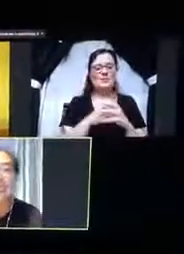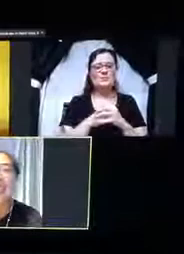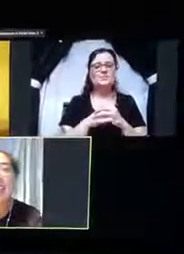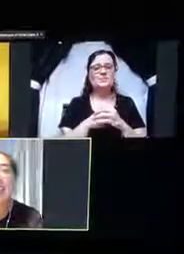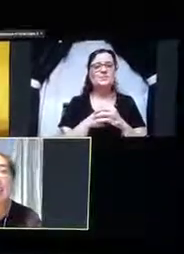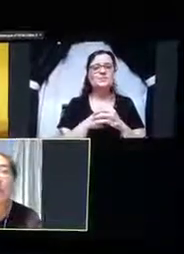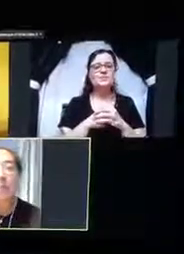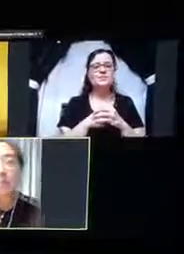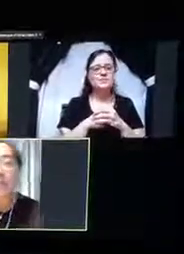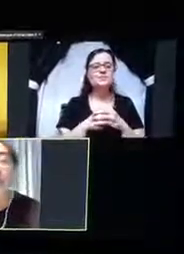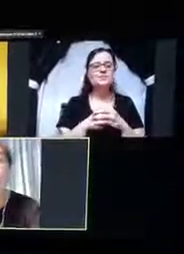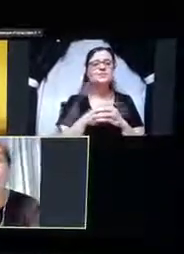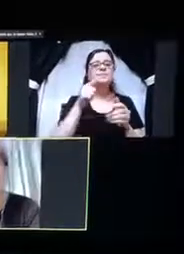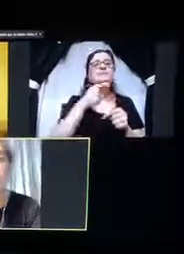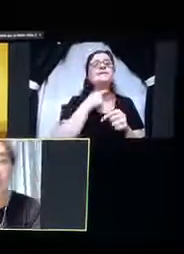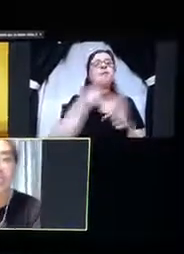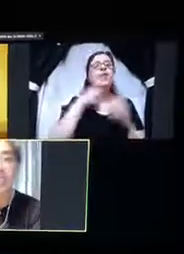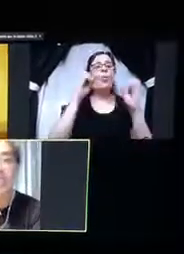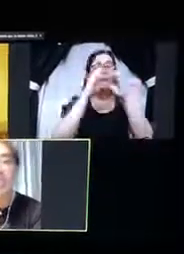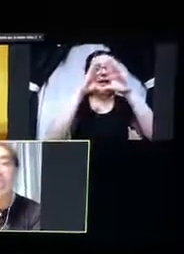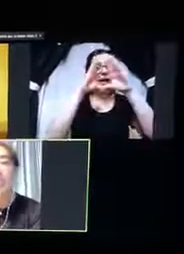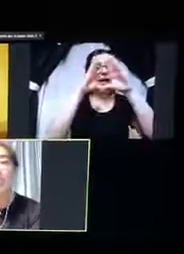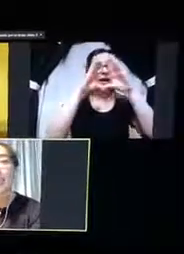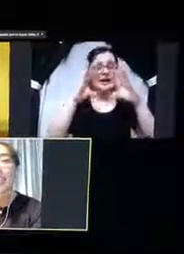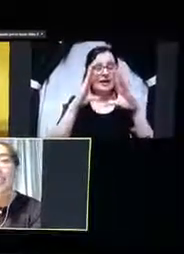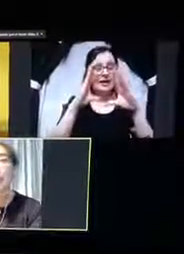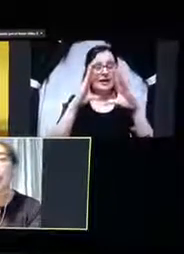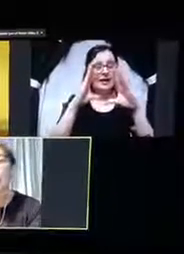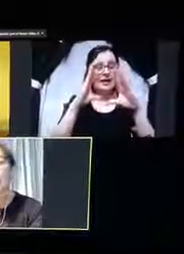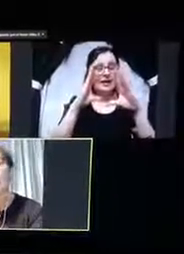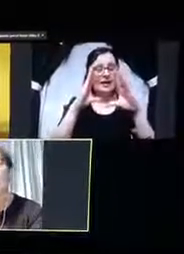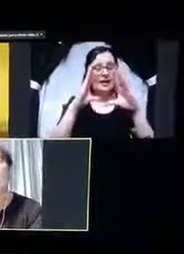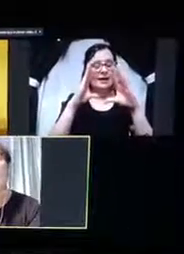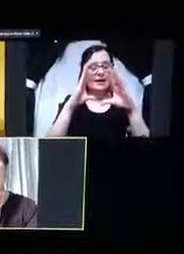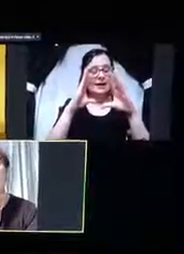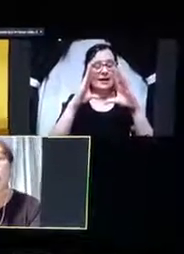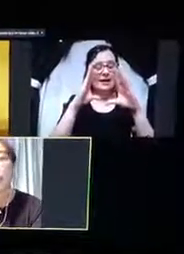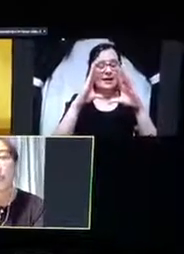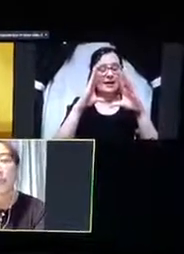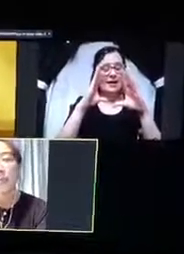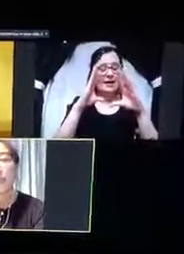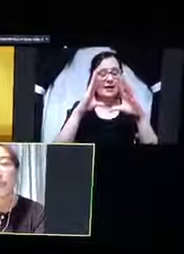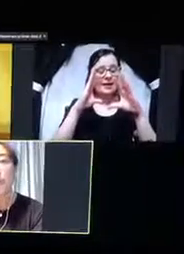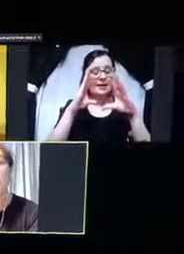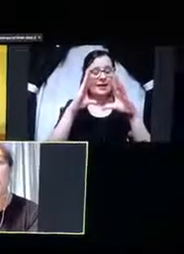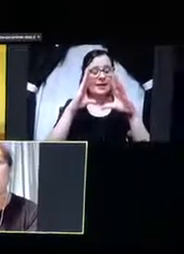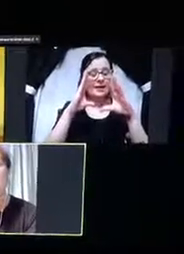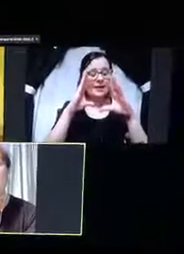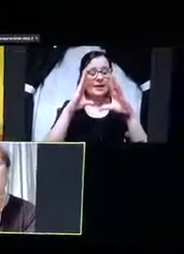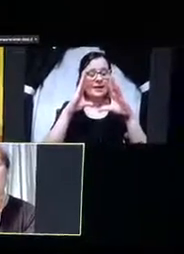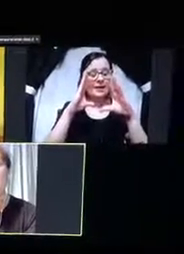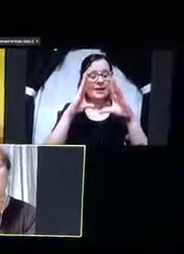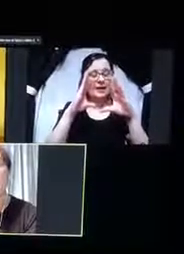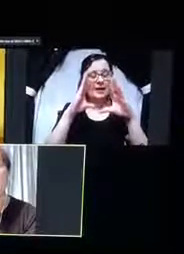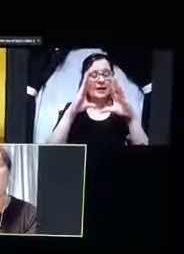Sí. Lo que quería aclarar era, también hay que tener en cuenta porque